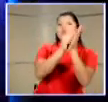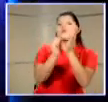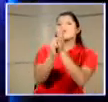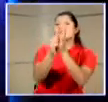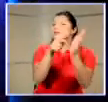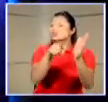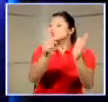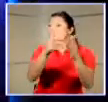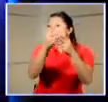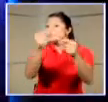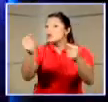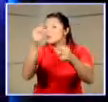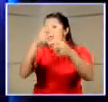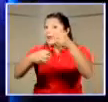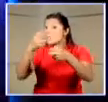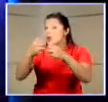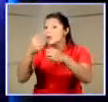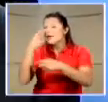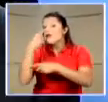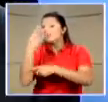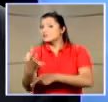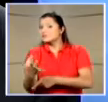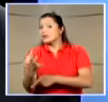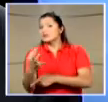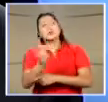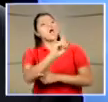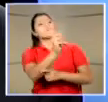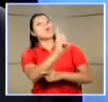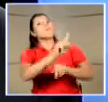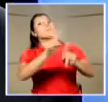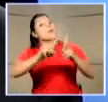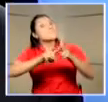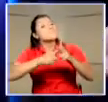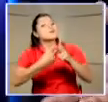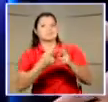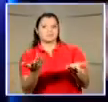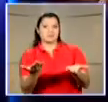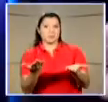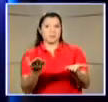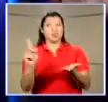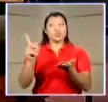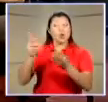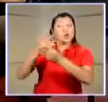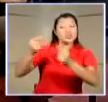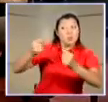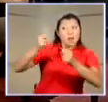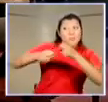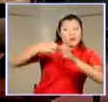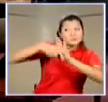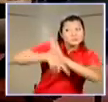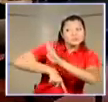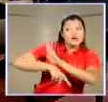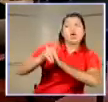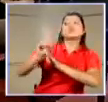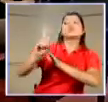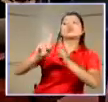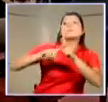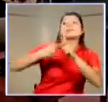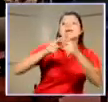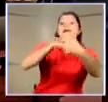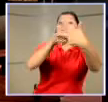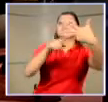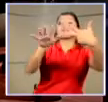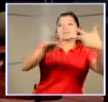resuelven el problema de fondo. No, pero es empezar. No resuelven el problema de fondo. El problema de fondo se resuelve en 3